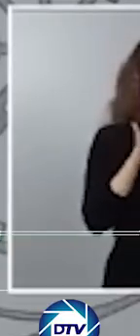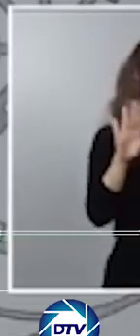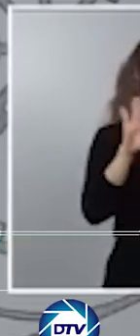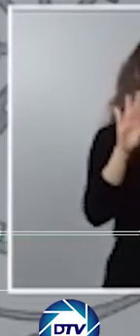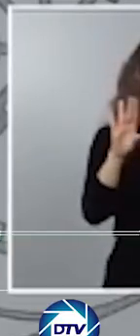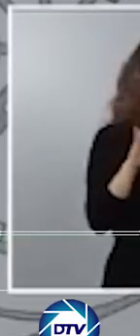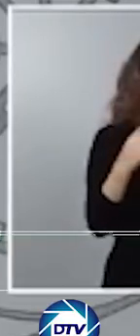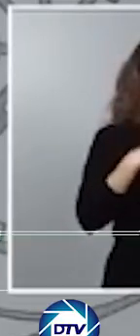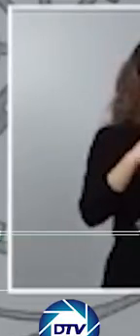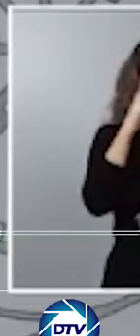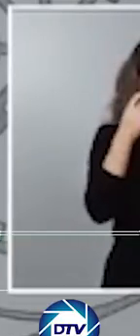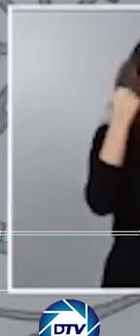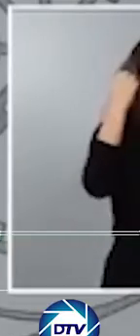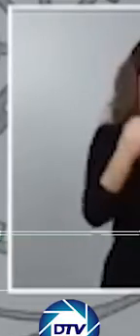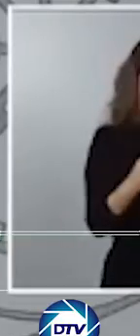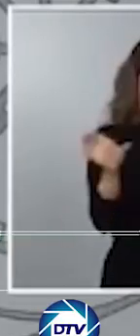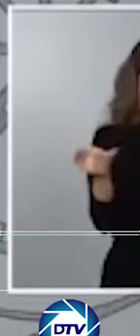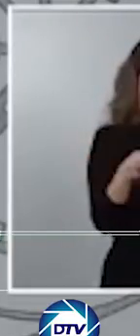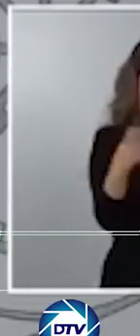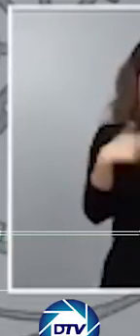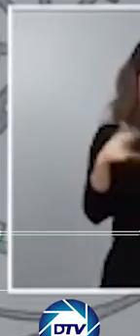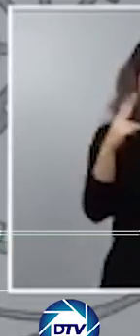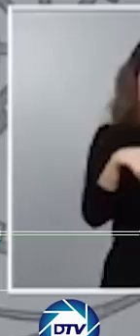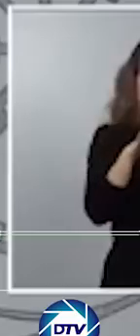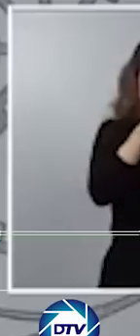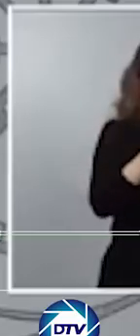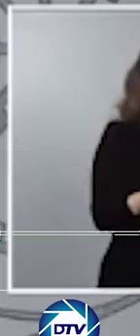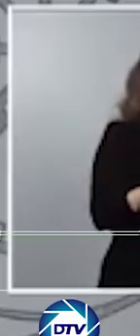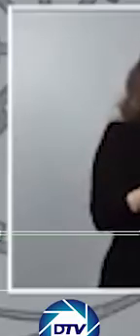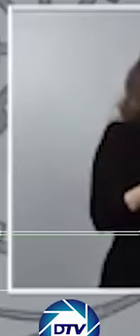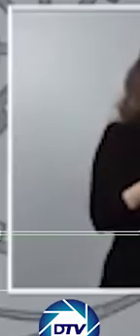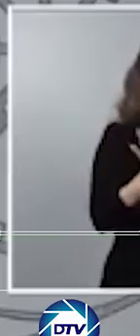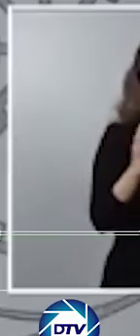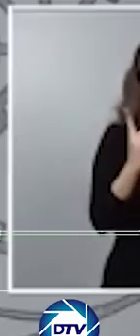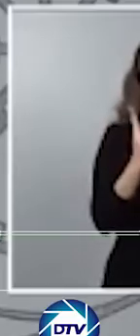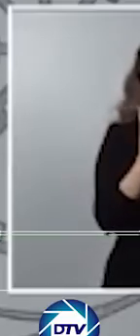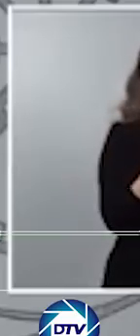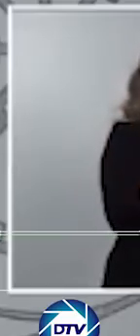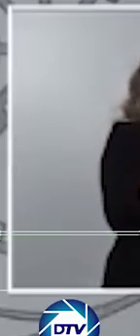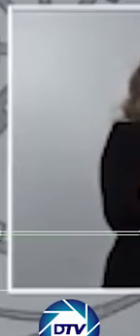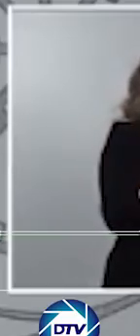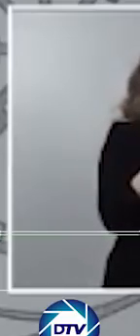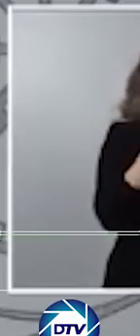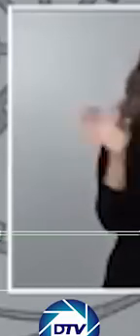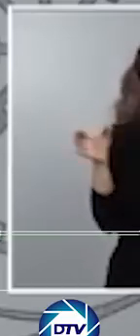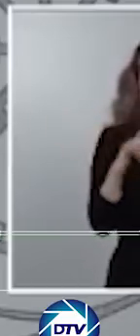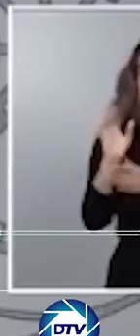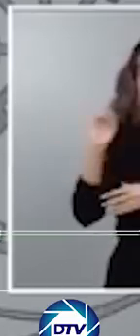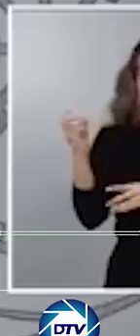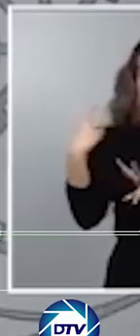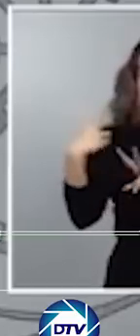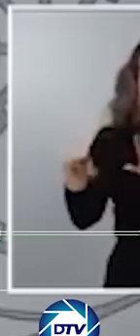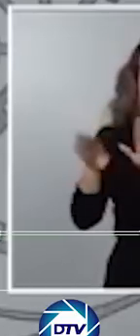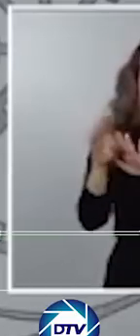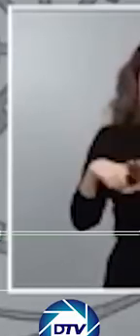de gente que utiliza las subvenciones a los medios de comunicación para hacer campañas electorales, de gente que utiliza el Falcon como si fuese la bicicleta de su casa,